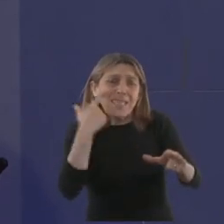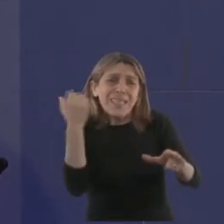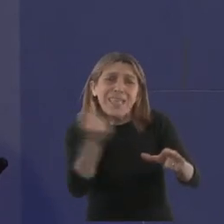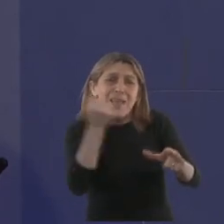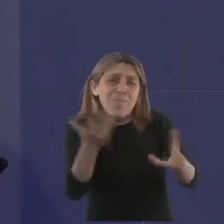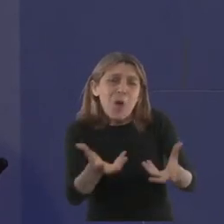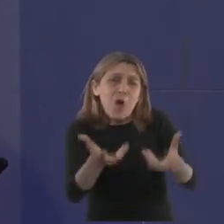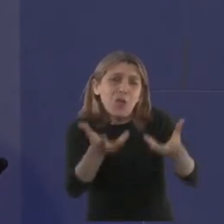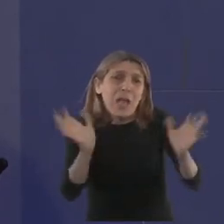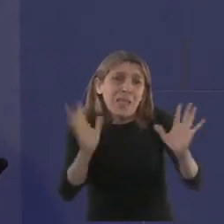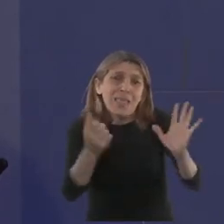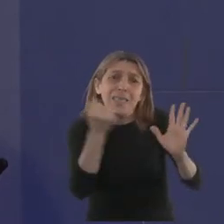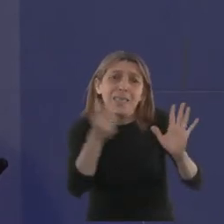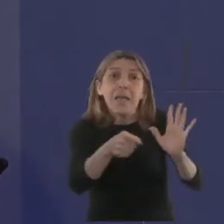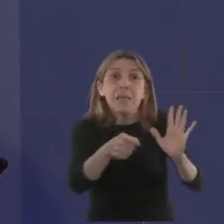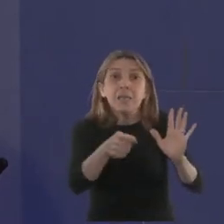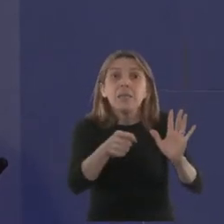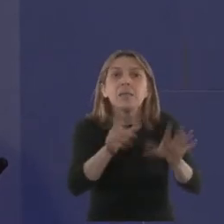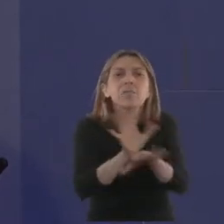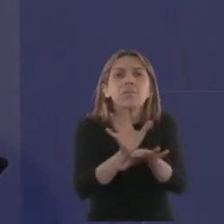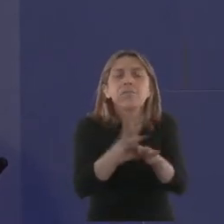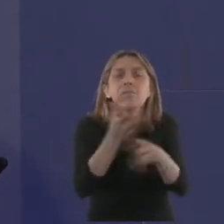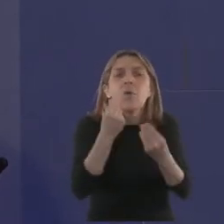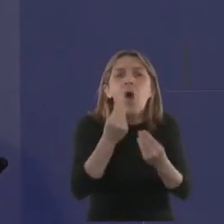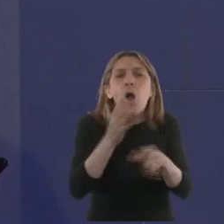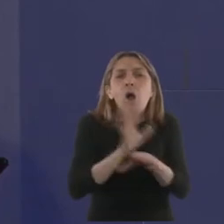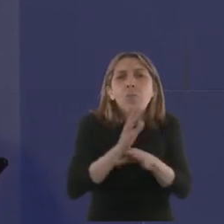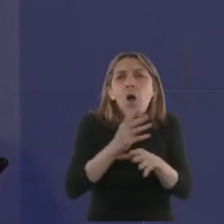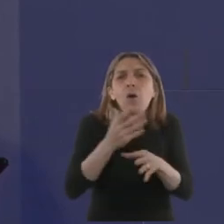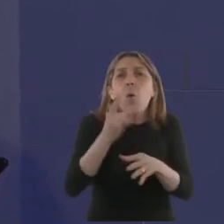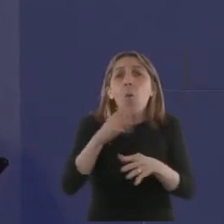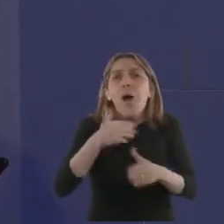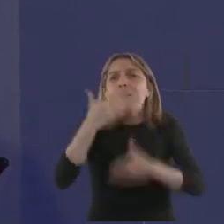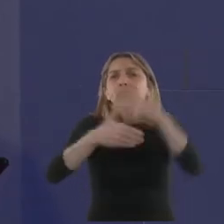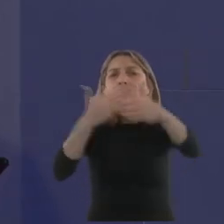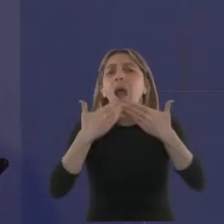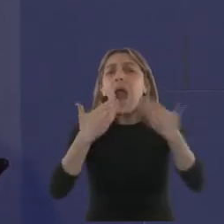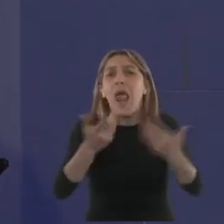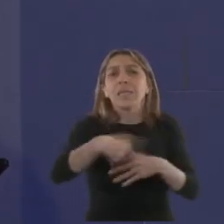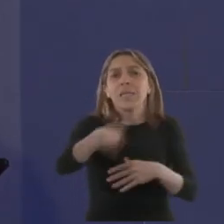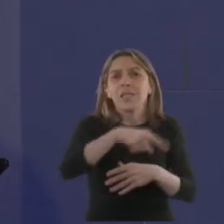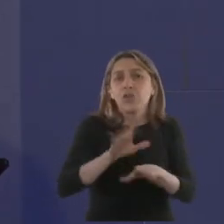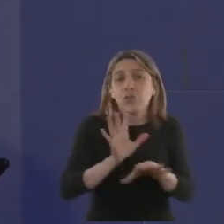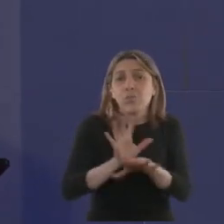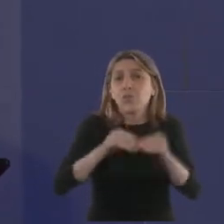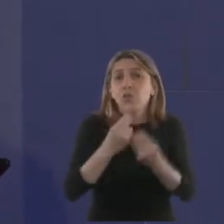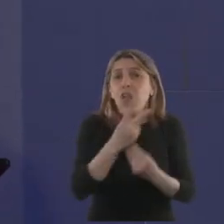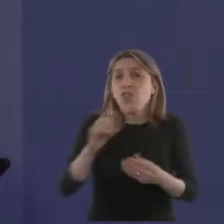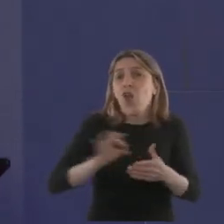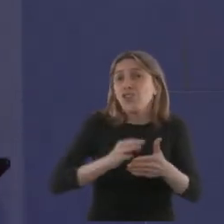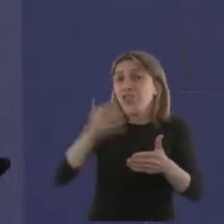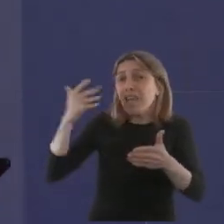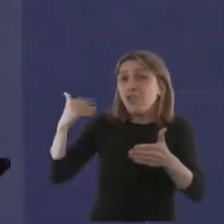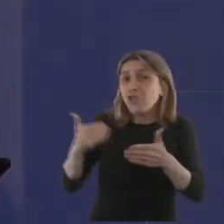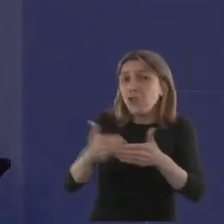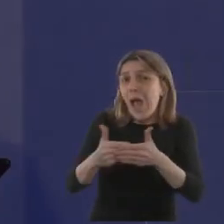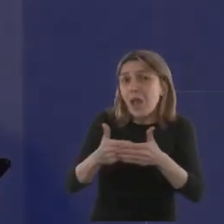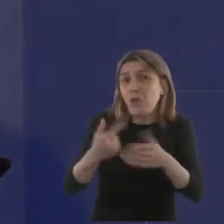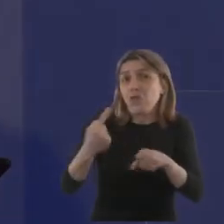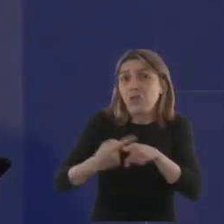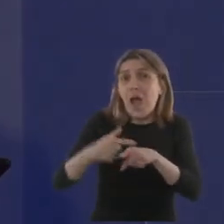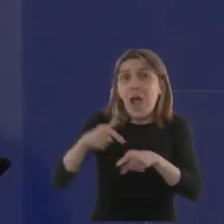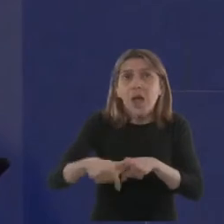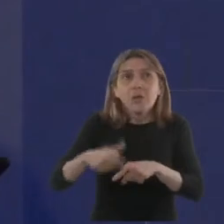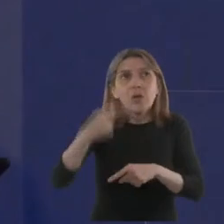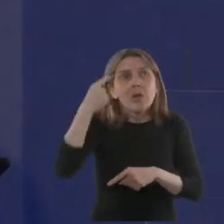todo lo que implican en la UBA. 200 años, una celebración que nos